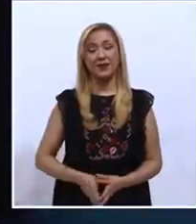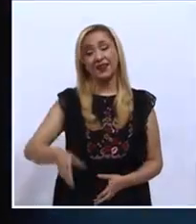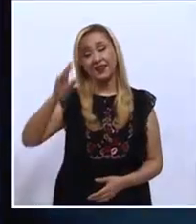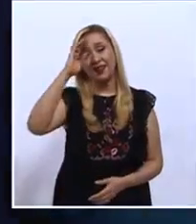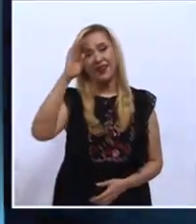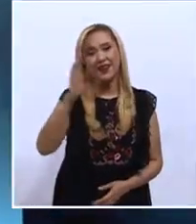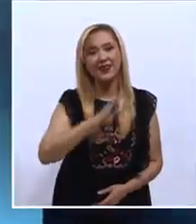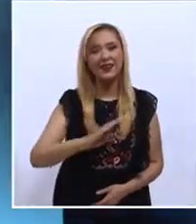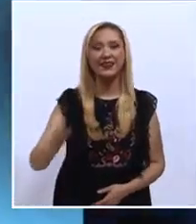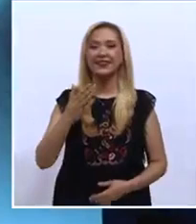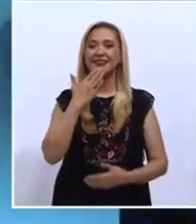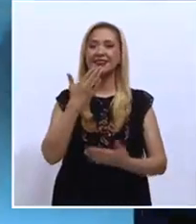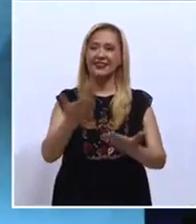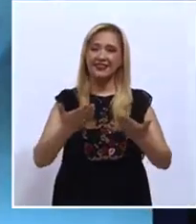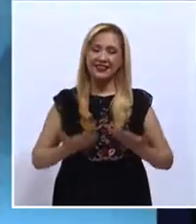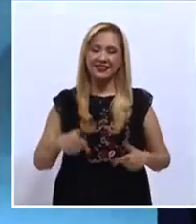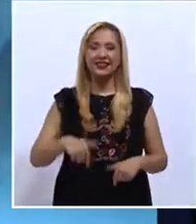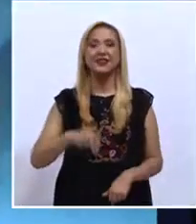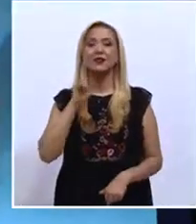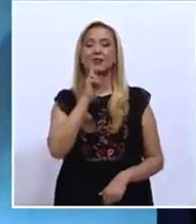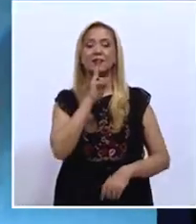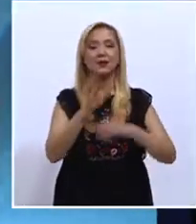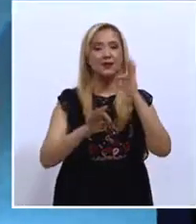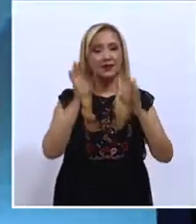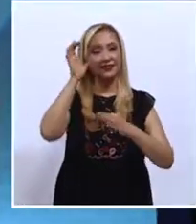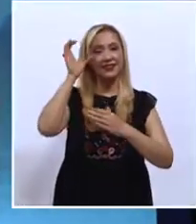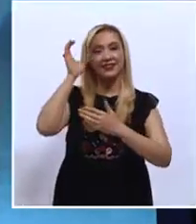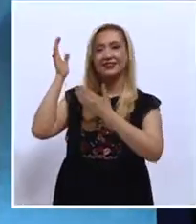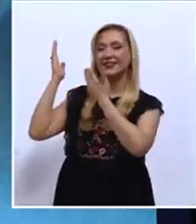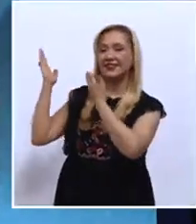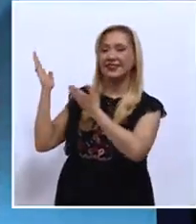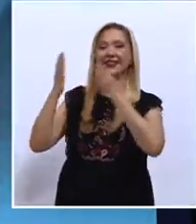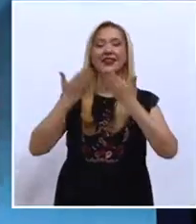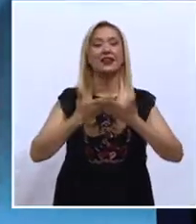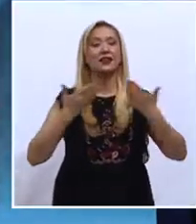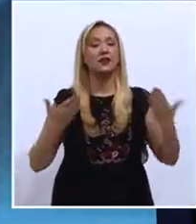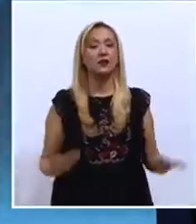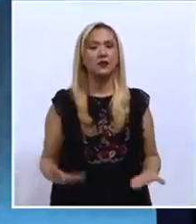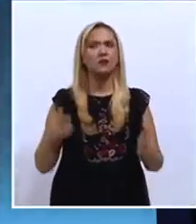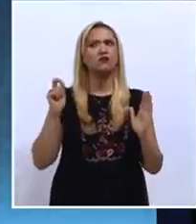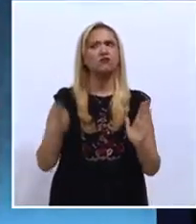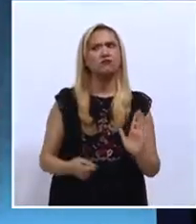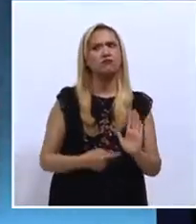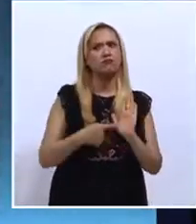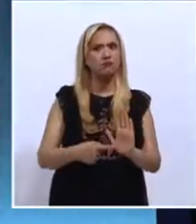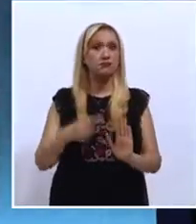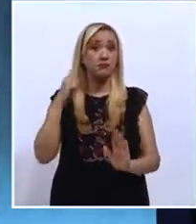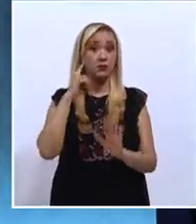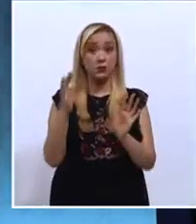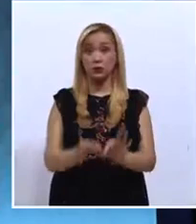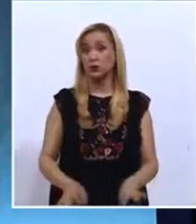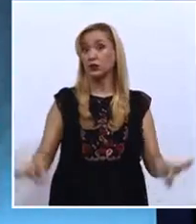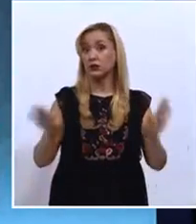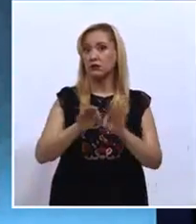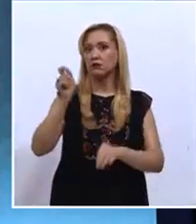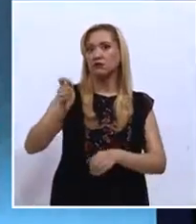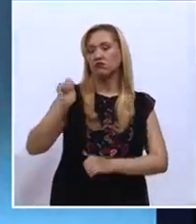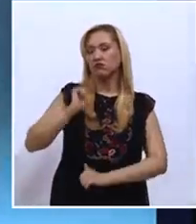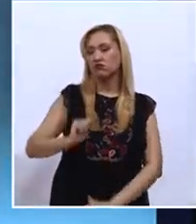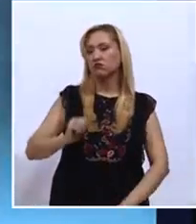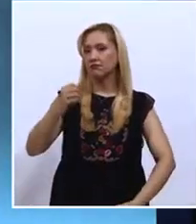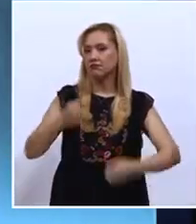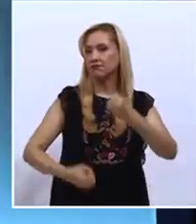Hola, ¿qué tal? Bienvenidos a este corte informativo. Soy Citlali Pérez y lo invito a quedarse con nosotros. En los próximos minutos le presentaré